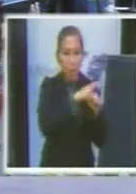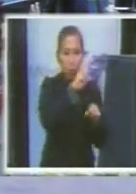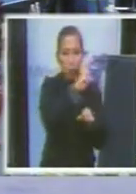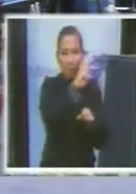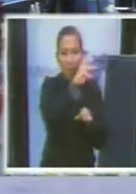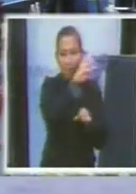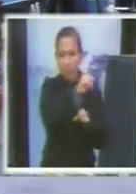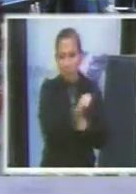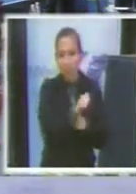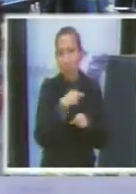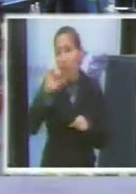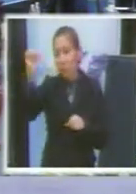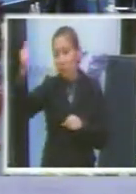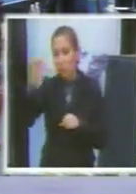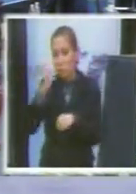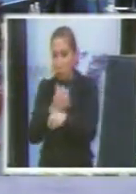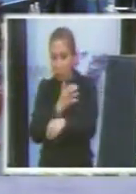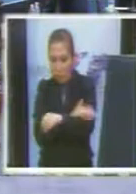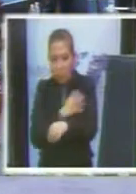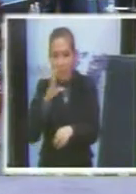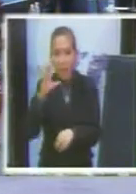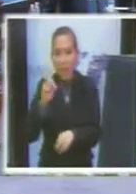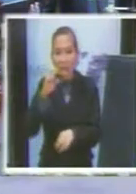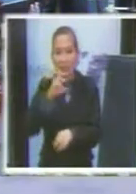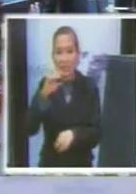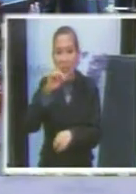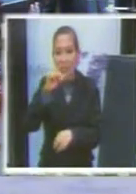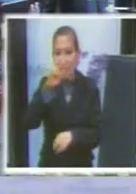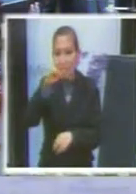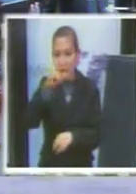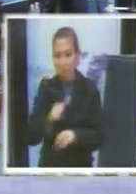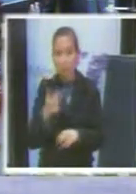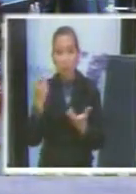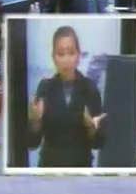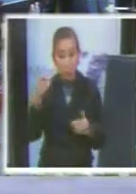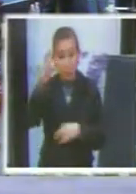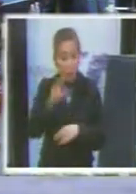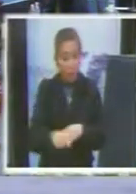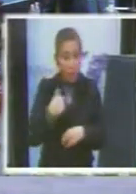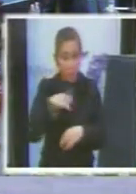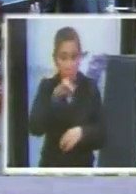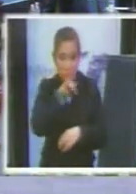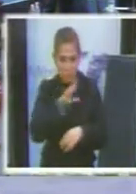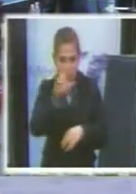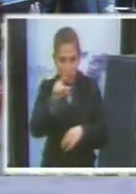Ucrania, a otros colegas de la Cancillería, y que no me dejarán mentir.